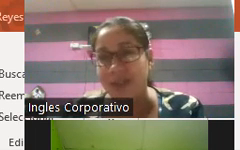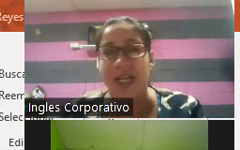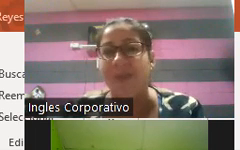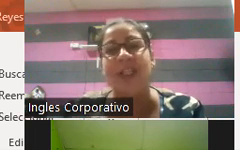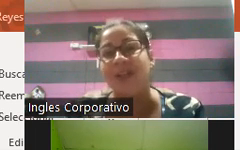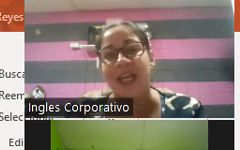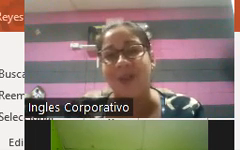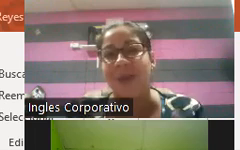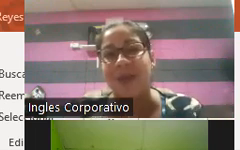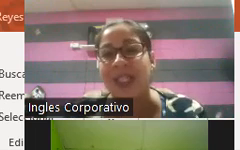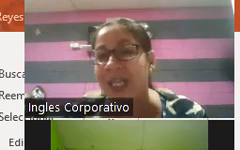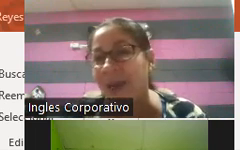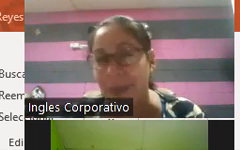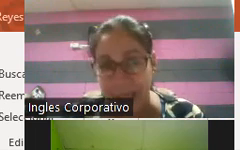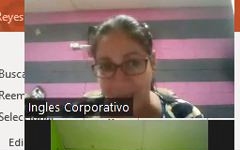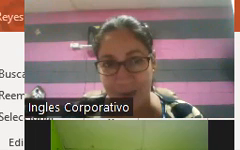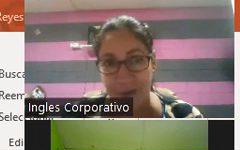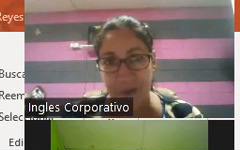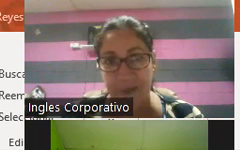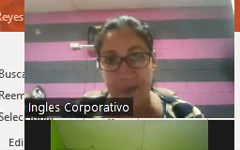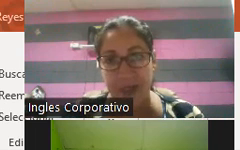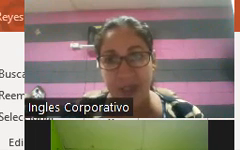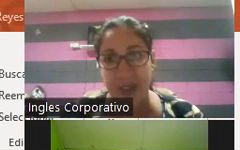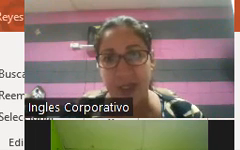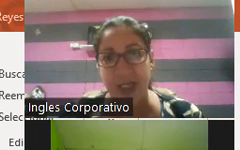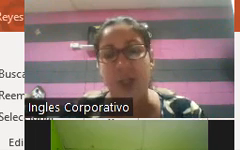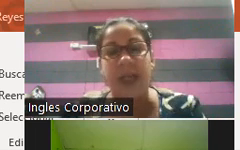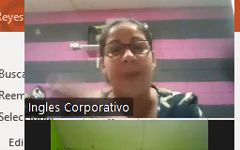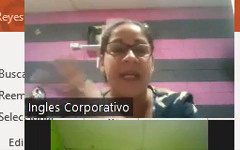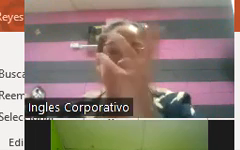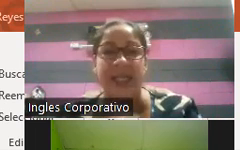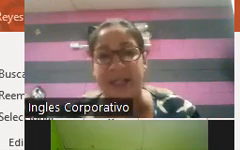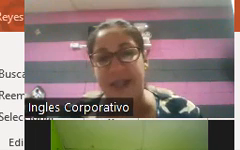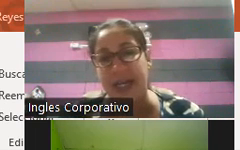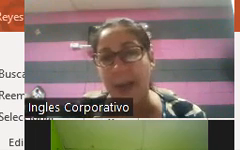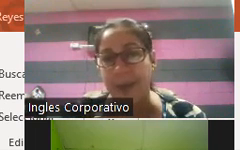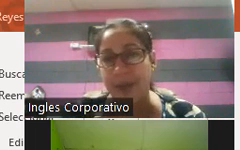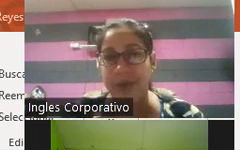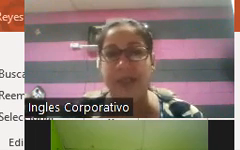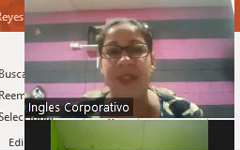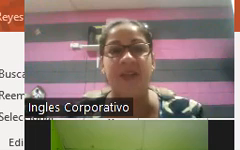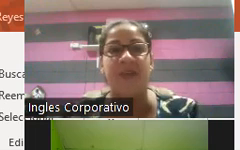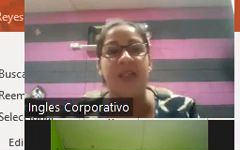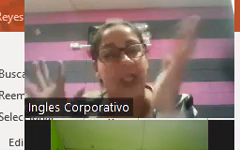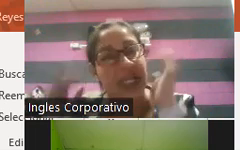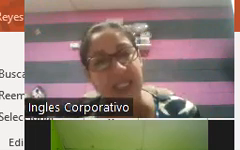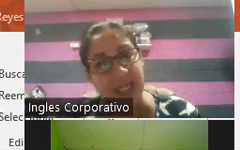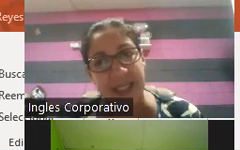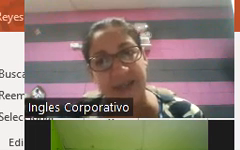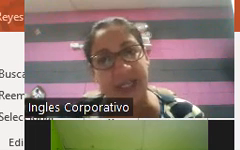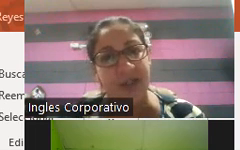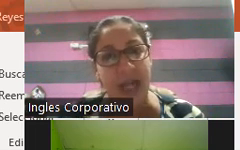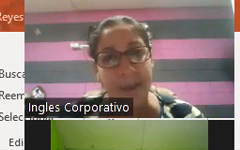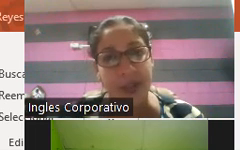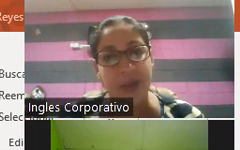poner los datos Y le pone los datos Porque usted cree que es por eso y otra página sí le navega rápido se mete a Facebook y esa sí